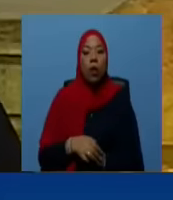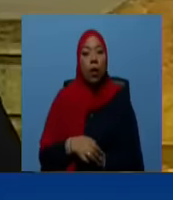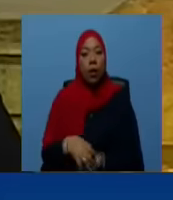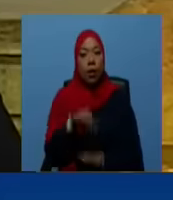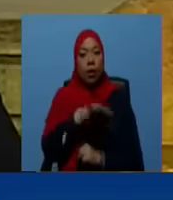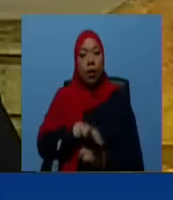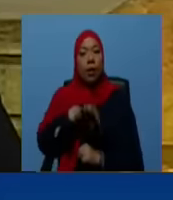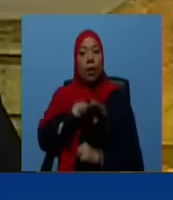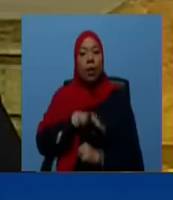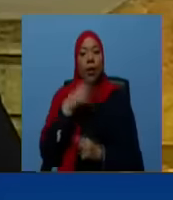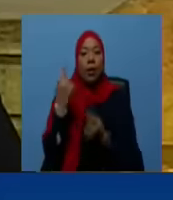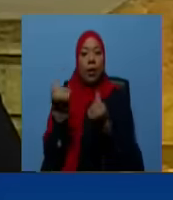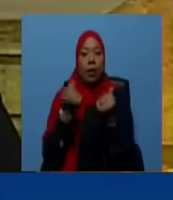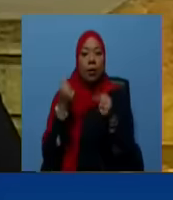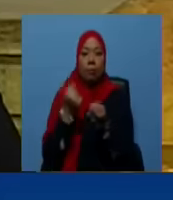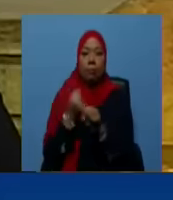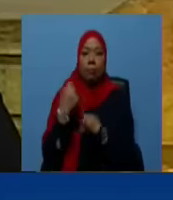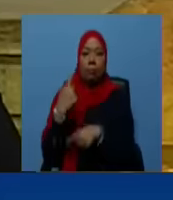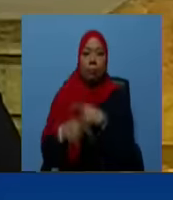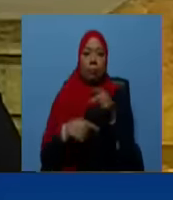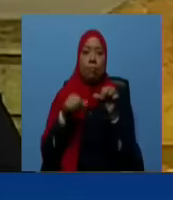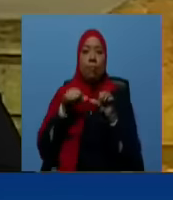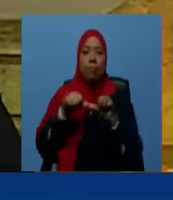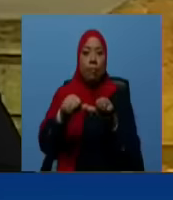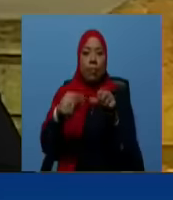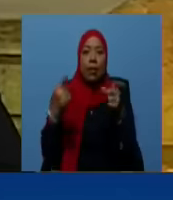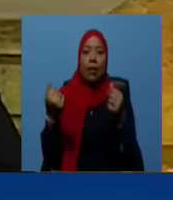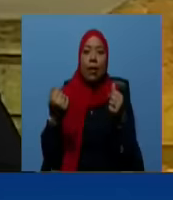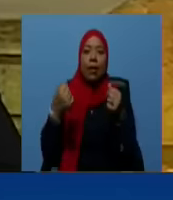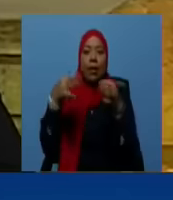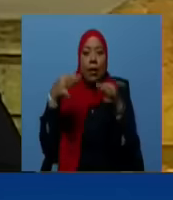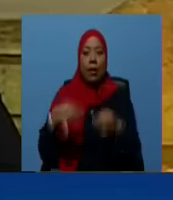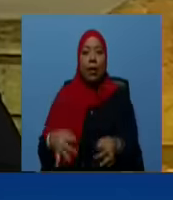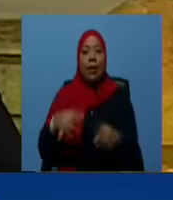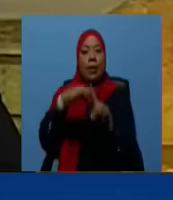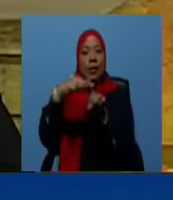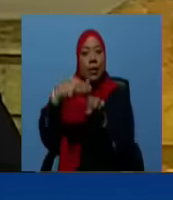Hay un crecimiento sostenido de la economía real.